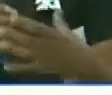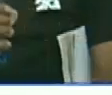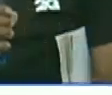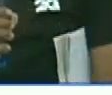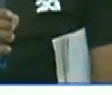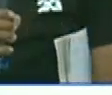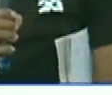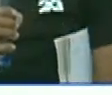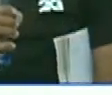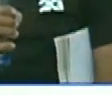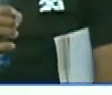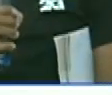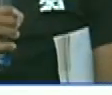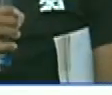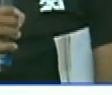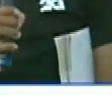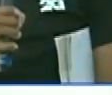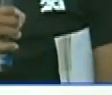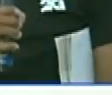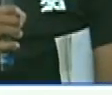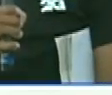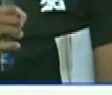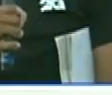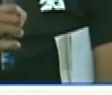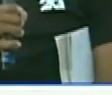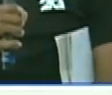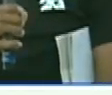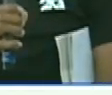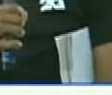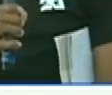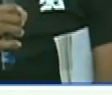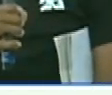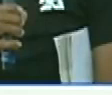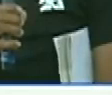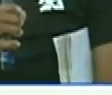regularizar, arreglar, resolver, solucionar.